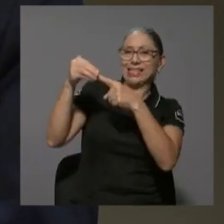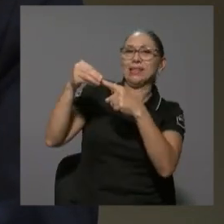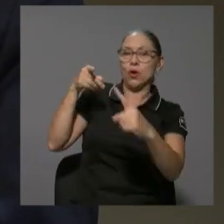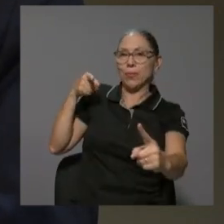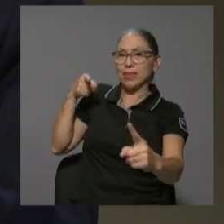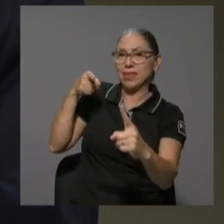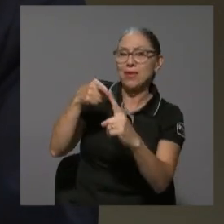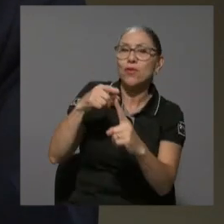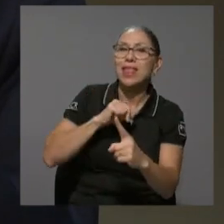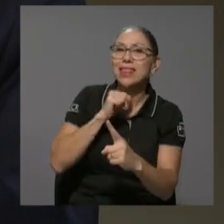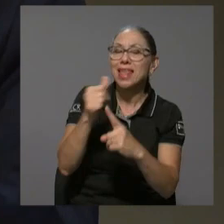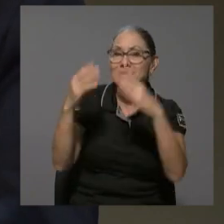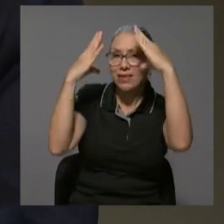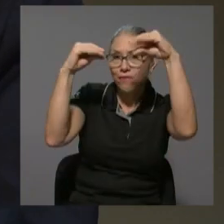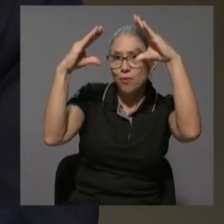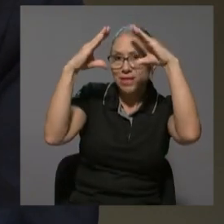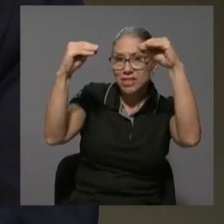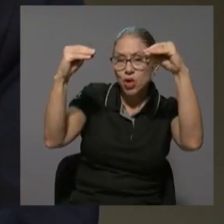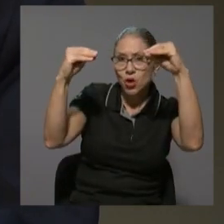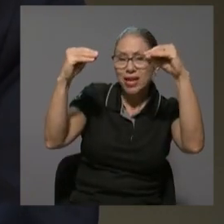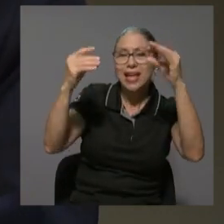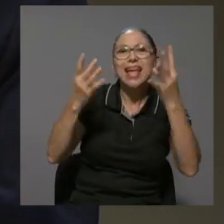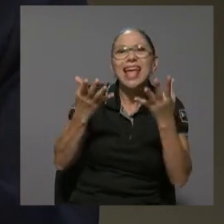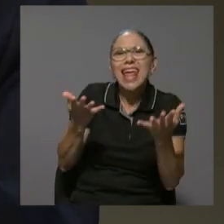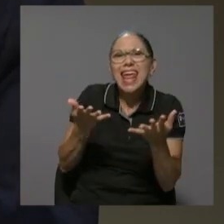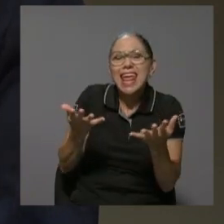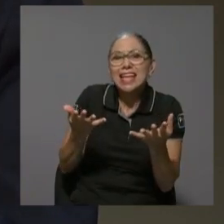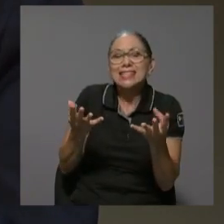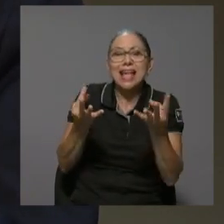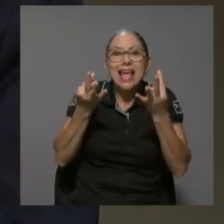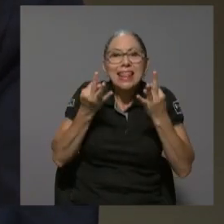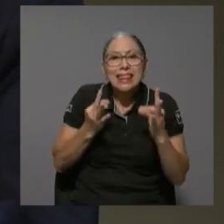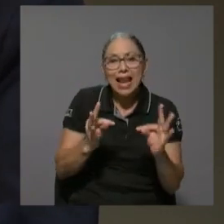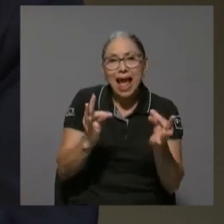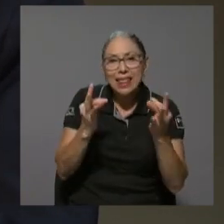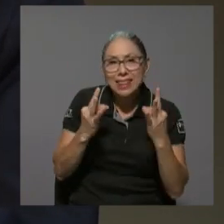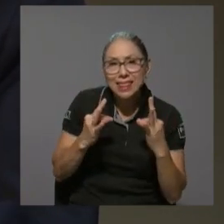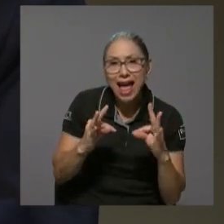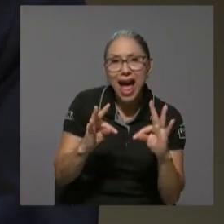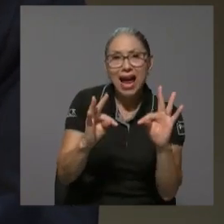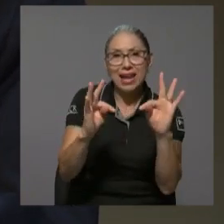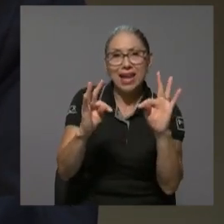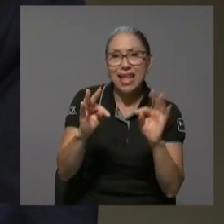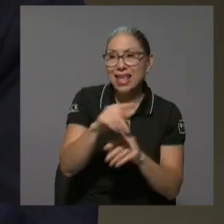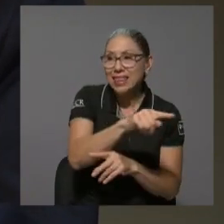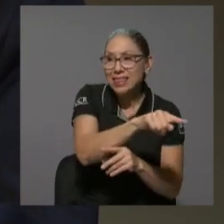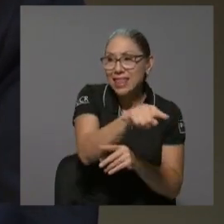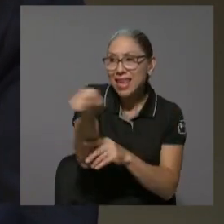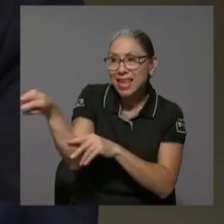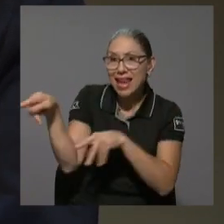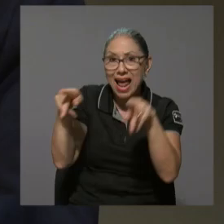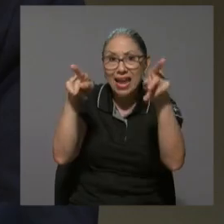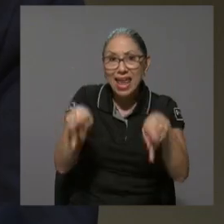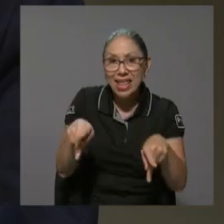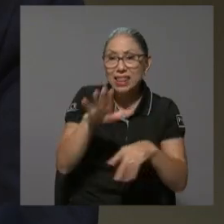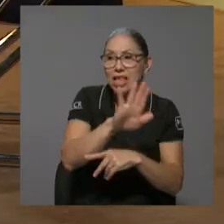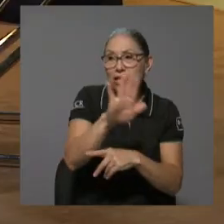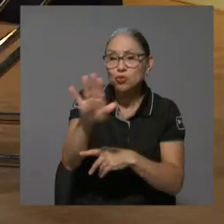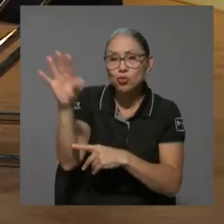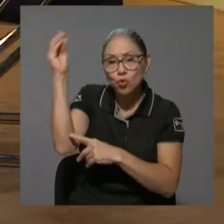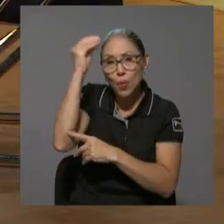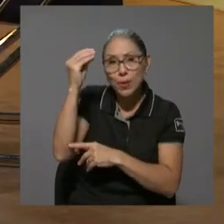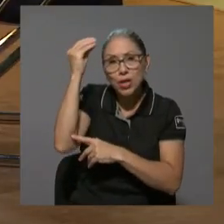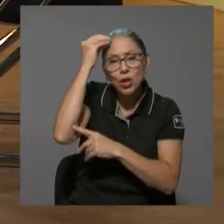tratar de emitir, de imprimir en las percepciones de la gente